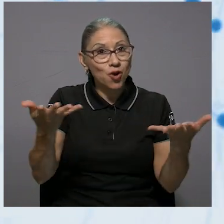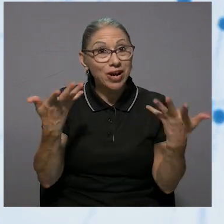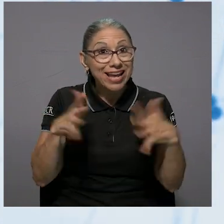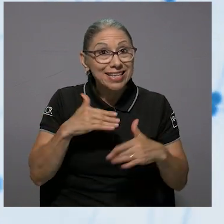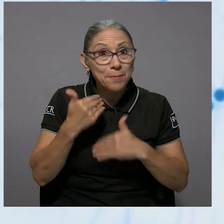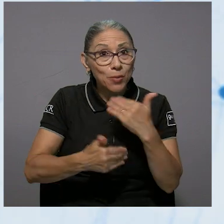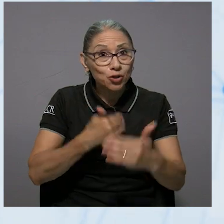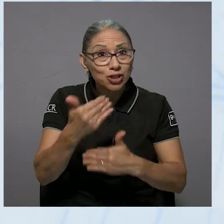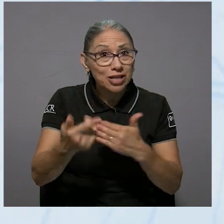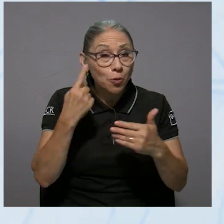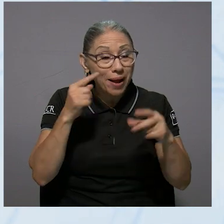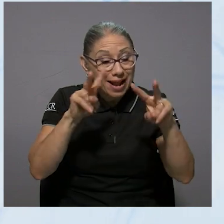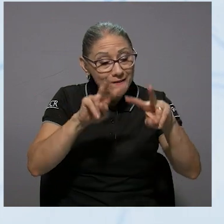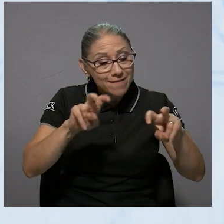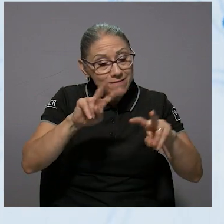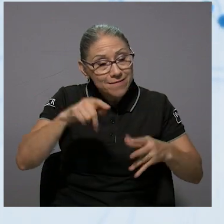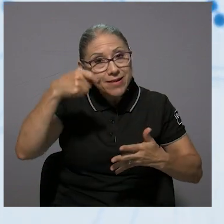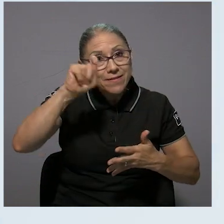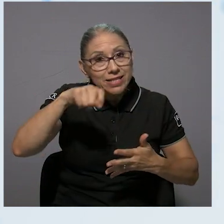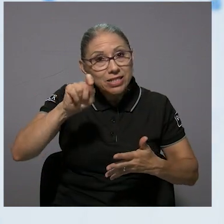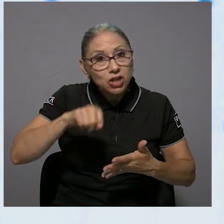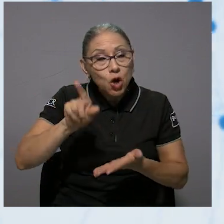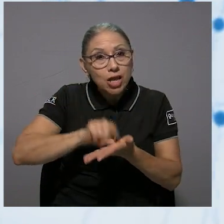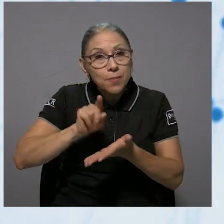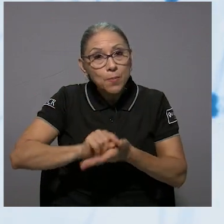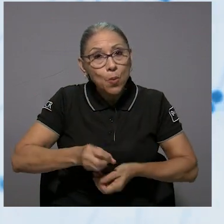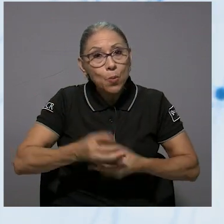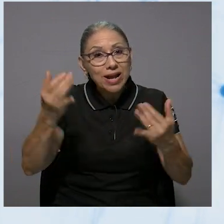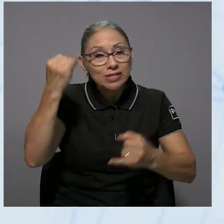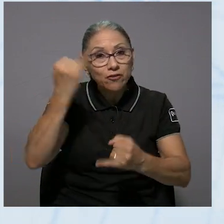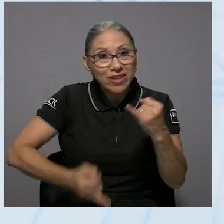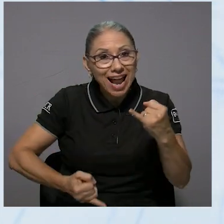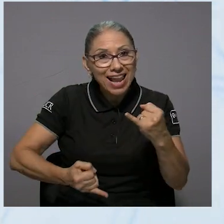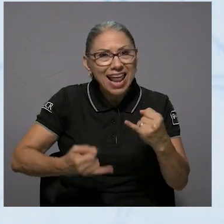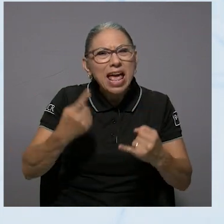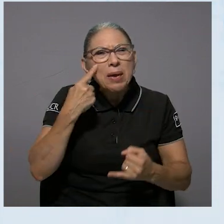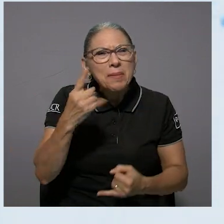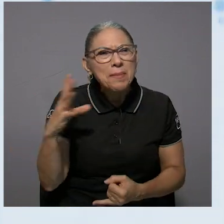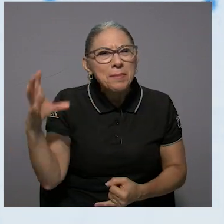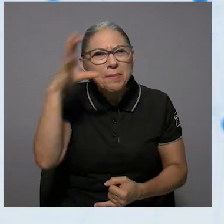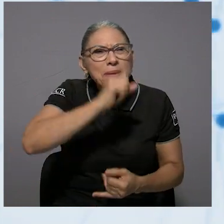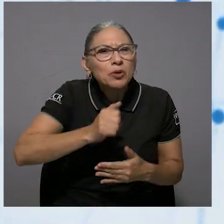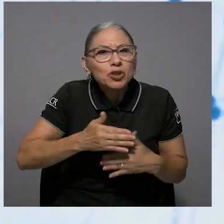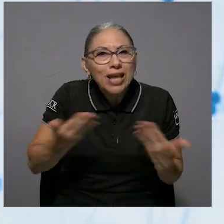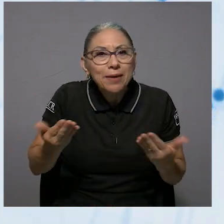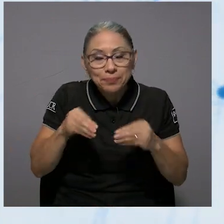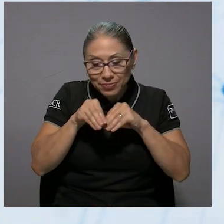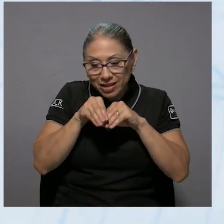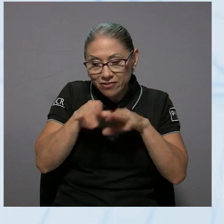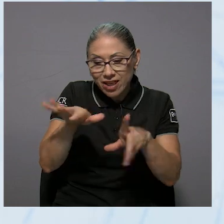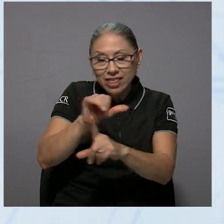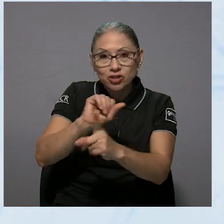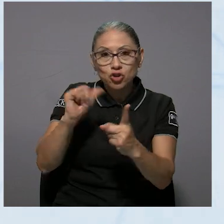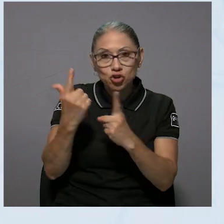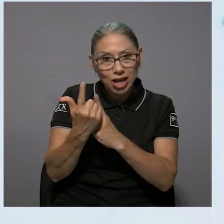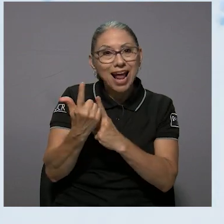en proceso de revisión y de publicación final, fue que en las redes sociales se